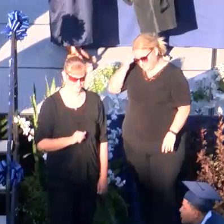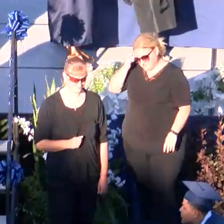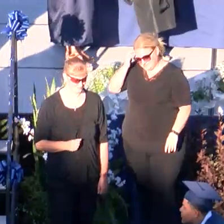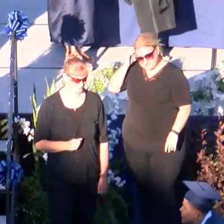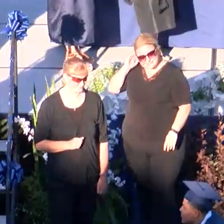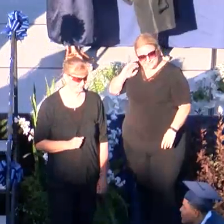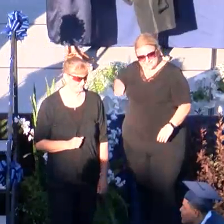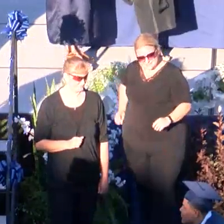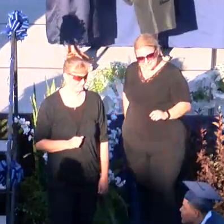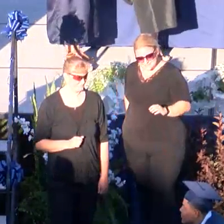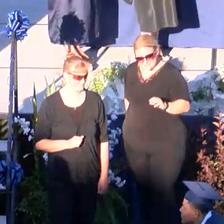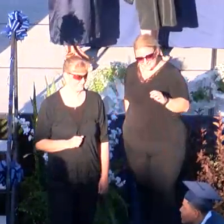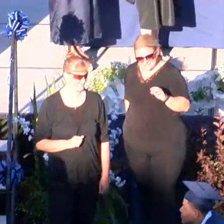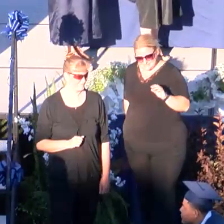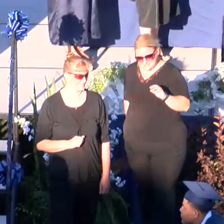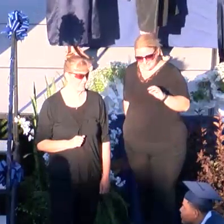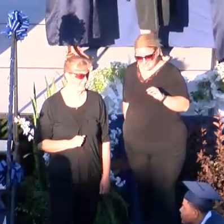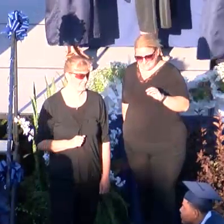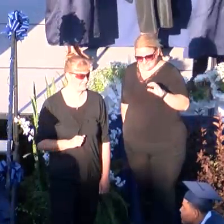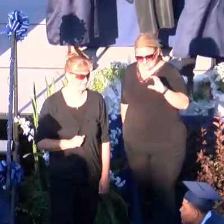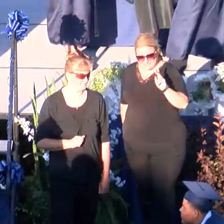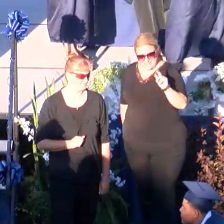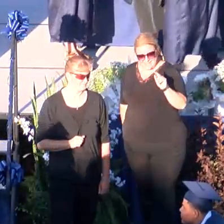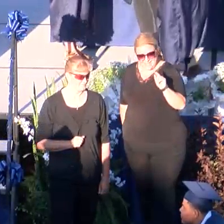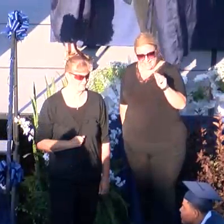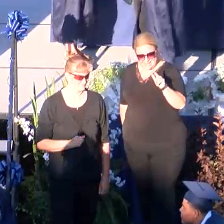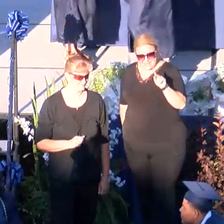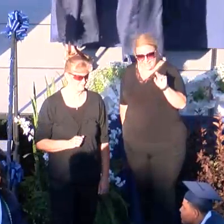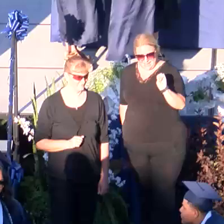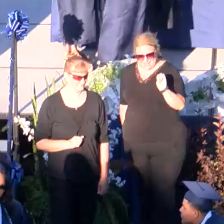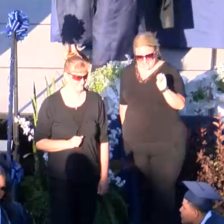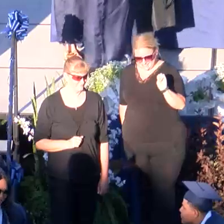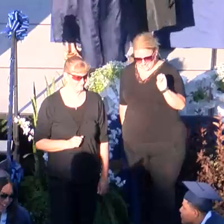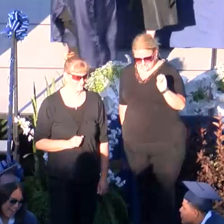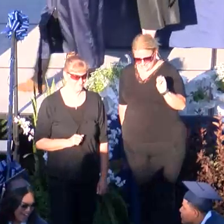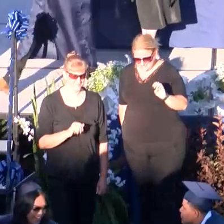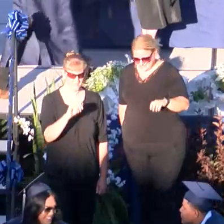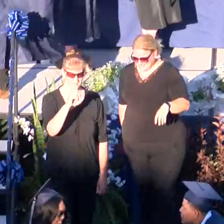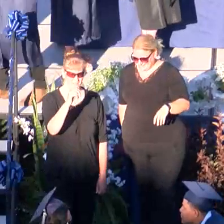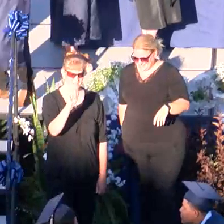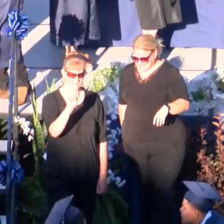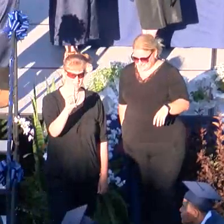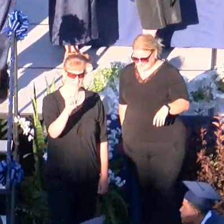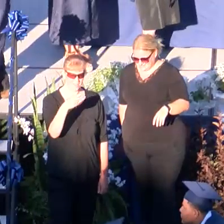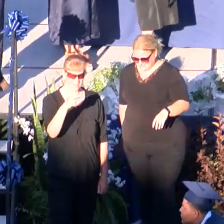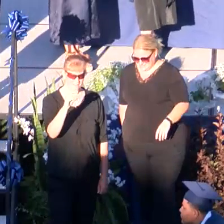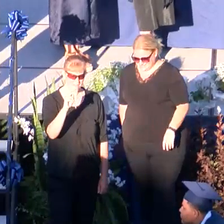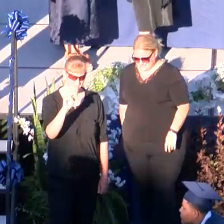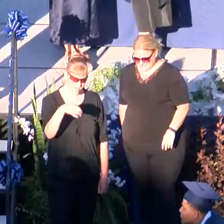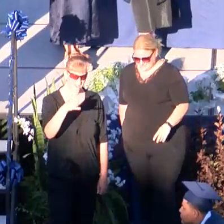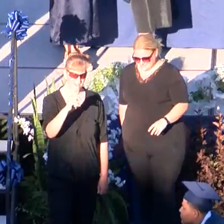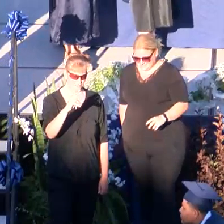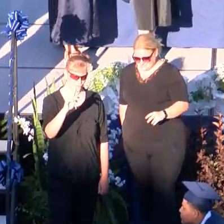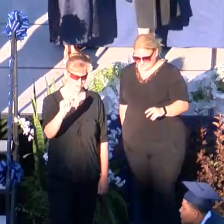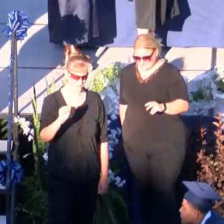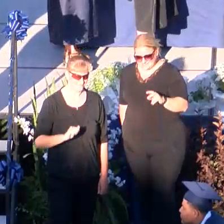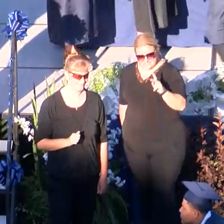Sarai Mora Guzman. Ulysses Alonso. Kimberly